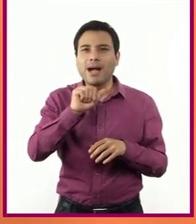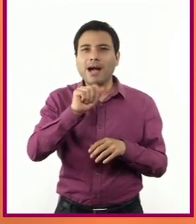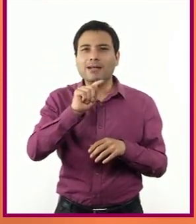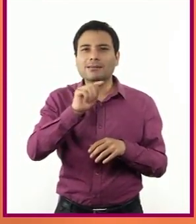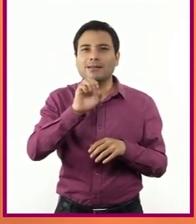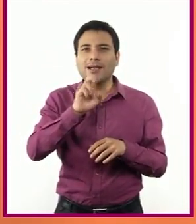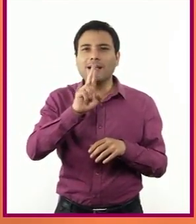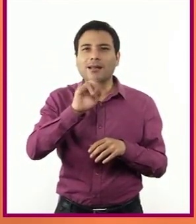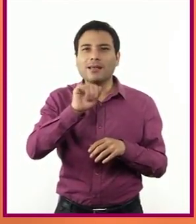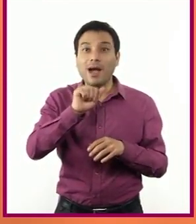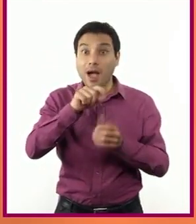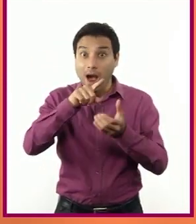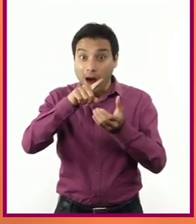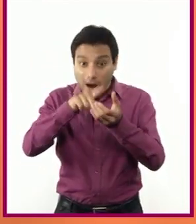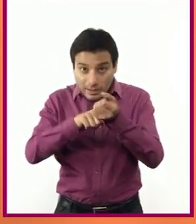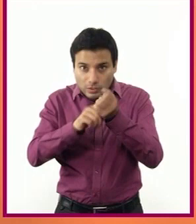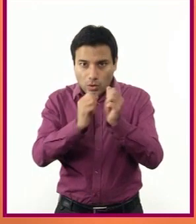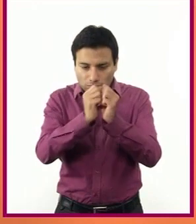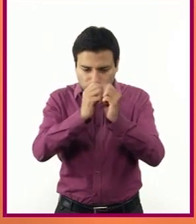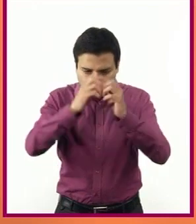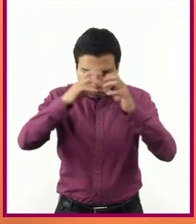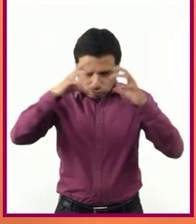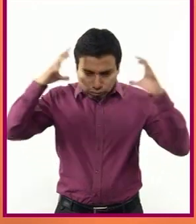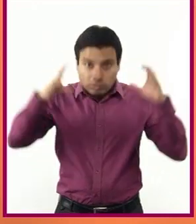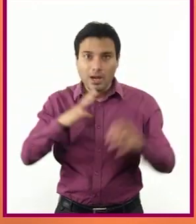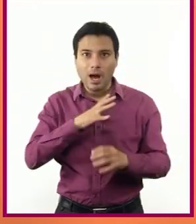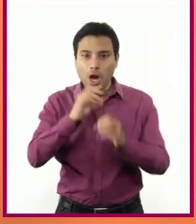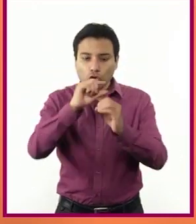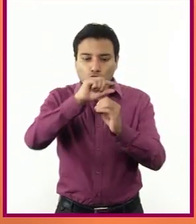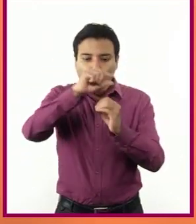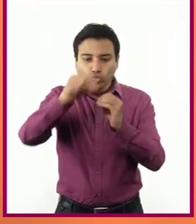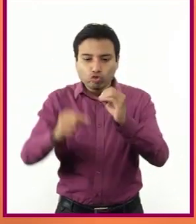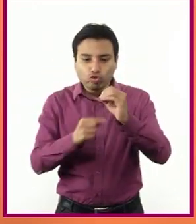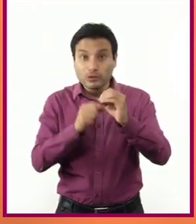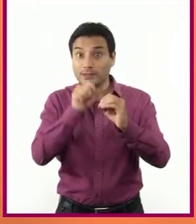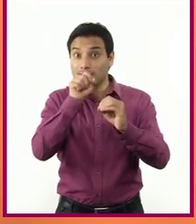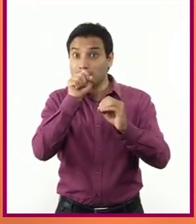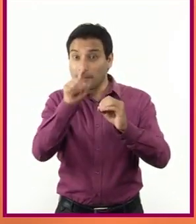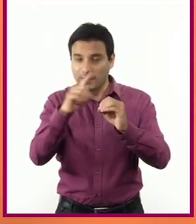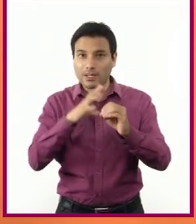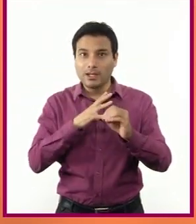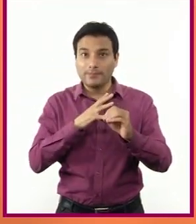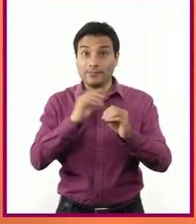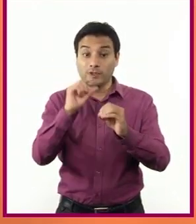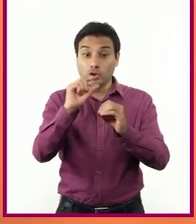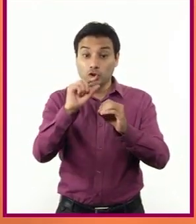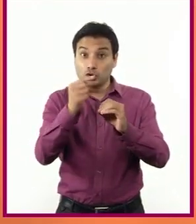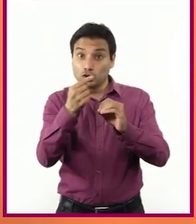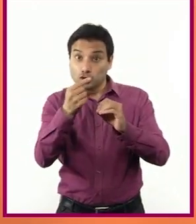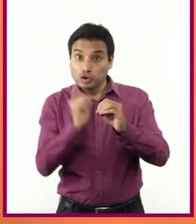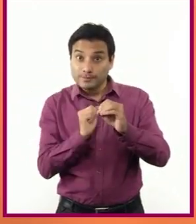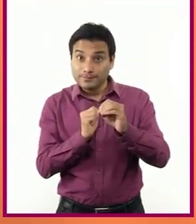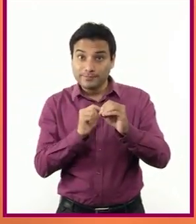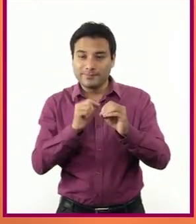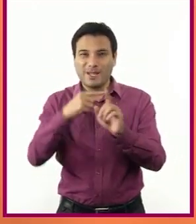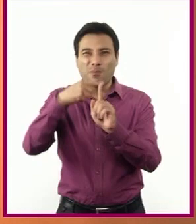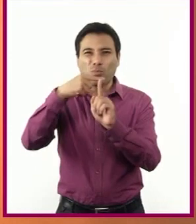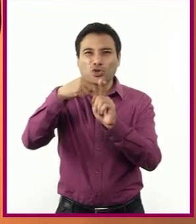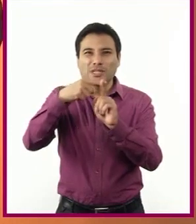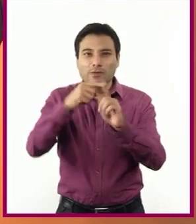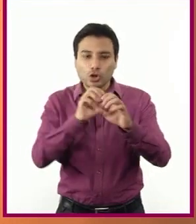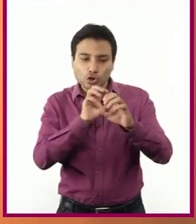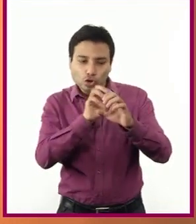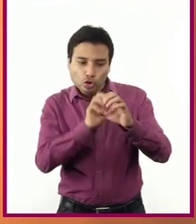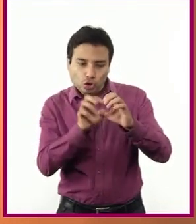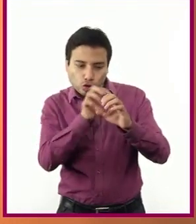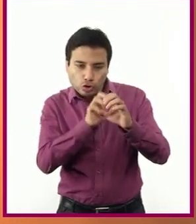átomos, constituidos por partículas subatómicas como los electrones, los protones y los neutrones. Cada